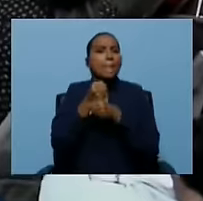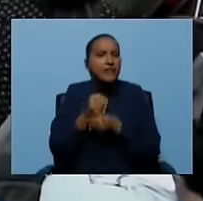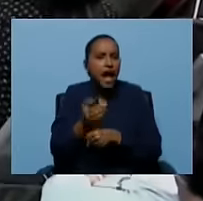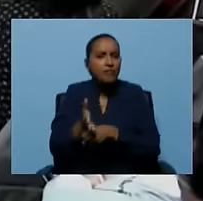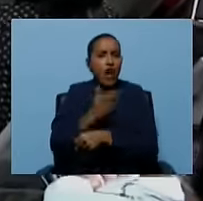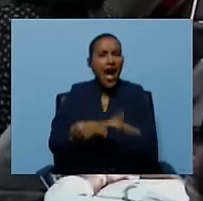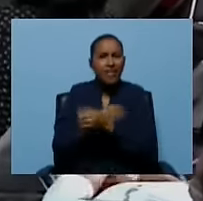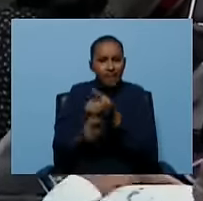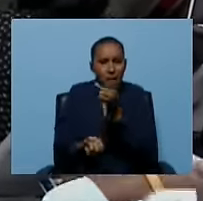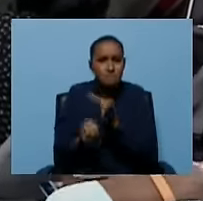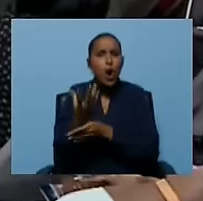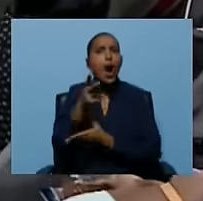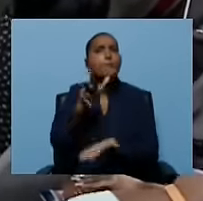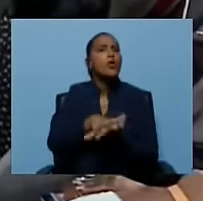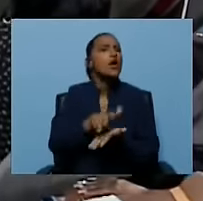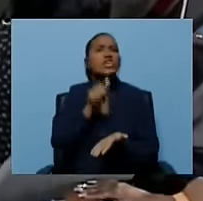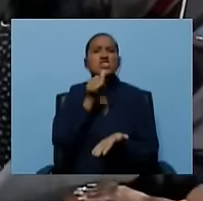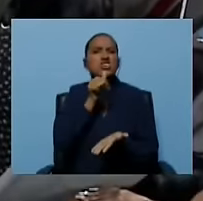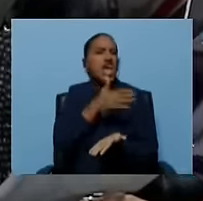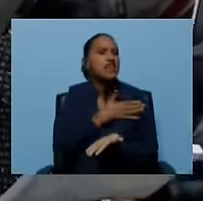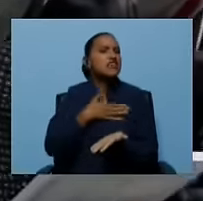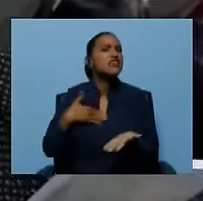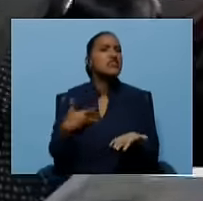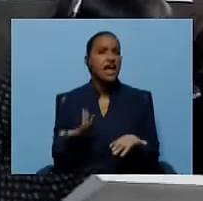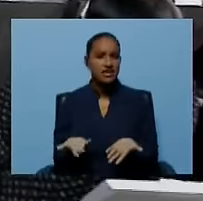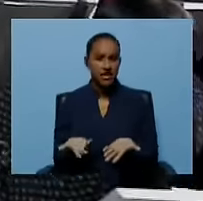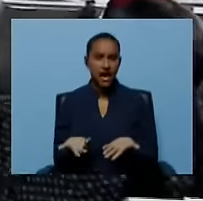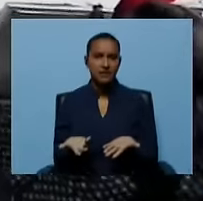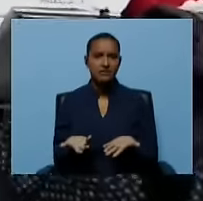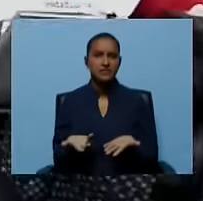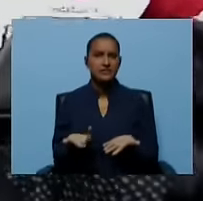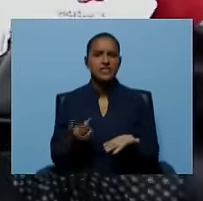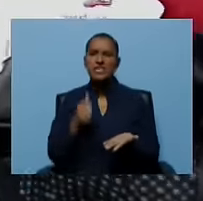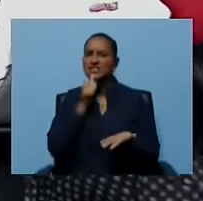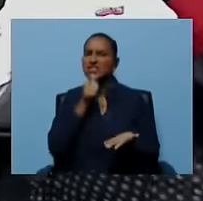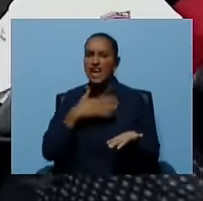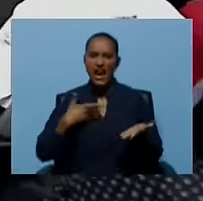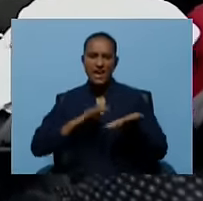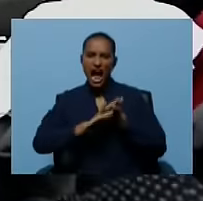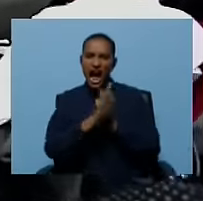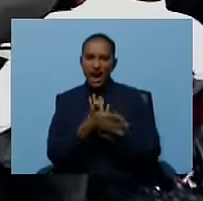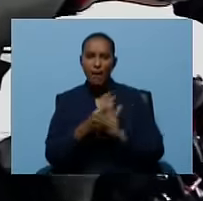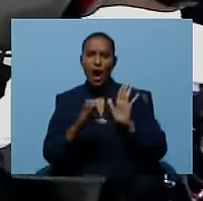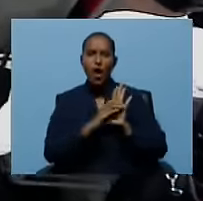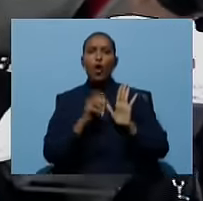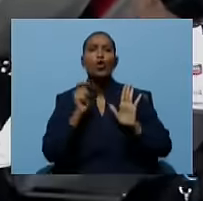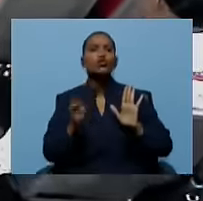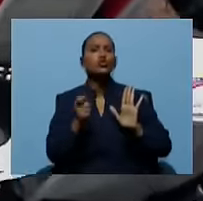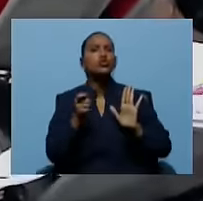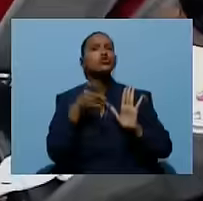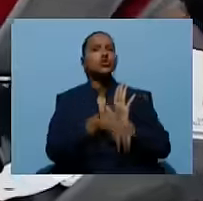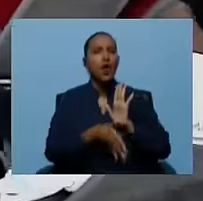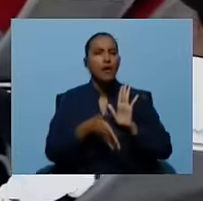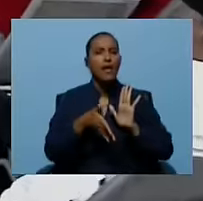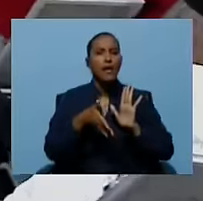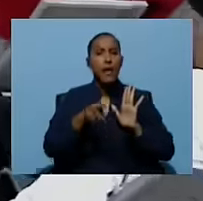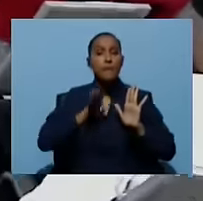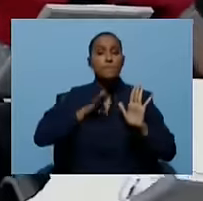En el vientre de su madre. ¿Quién trató de destruir nuestra constitución en el vientre del pueblo?